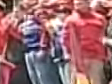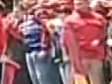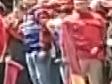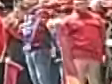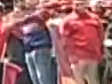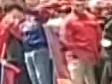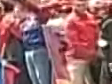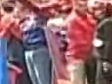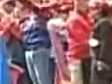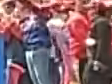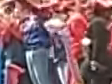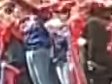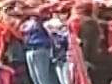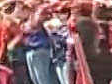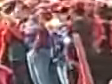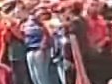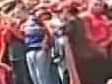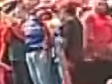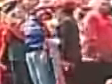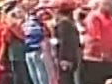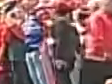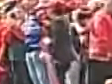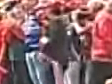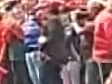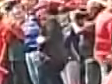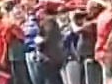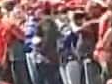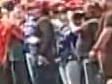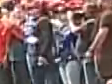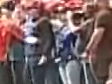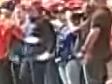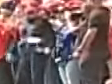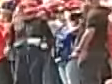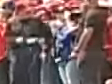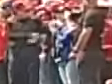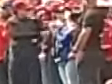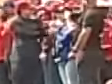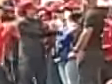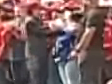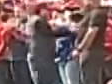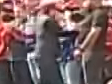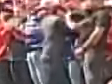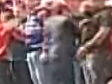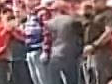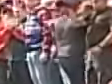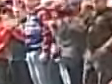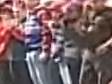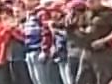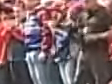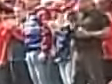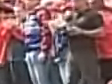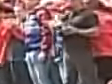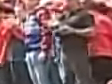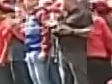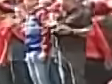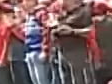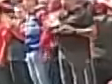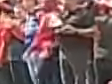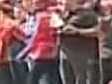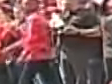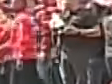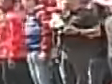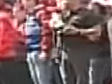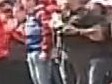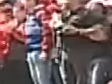bolivariana que ha sido recibida en el Palacio de Miraflores por el presidente Nicolás Maduro y por la doctora Silvia Flores de Maduro, así como también por los soldados del 4 de febrero. Fue